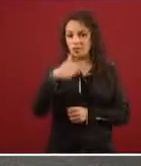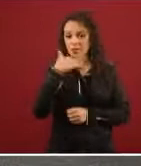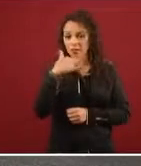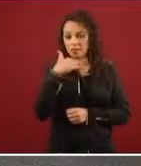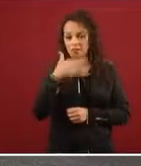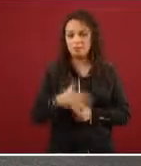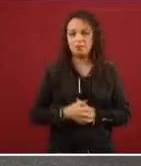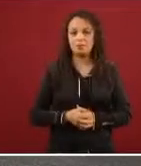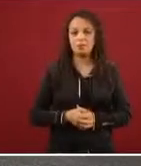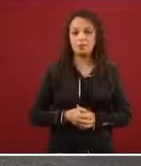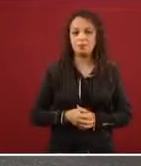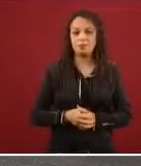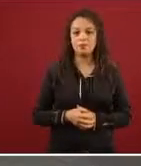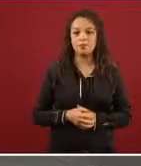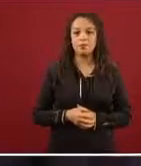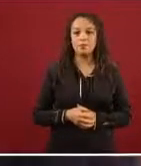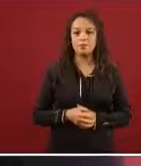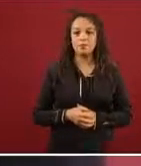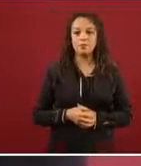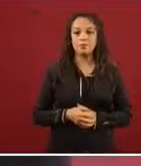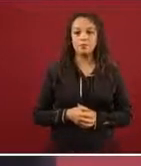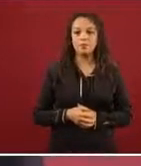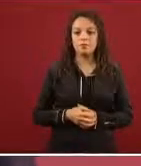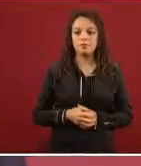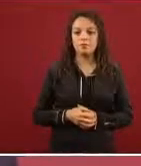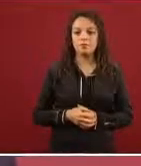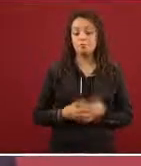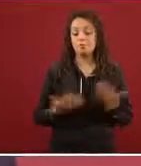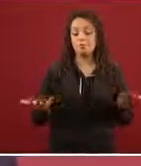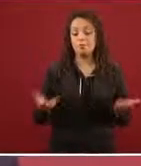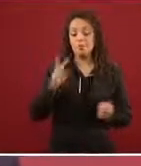es muy difícil que no llevaran el visto bueno del presidente.